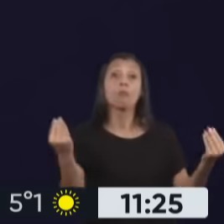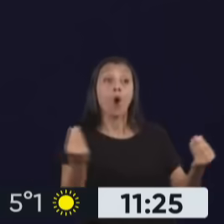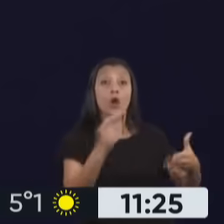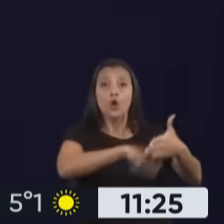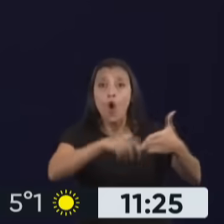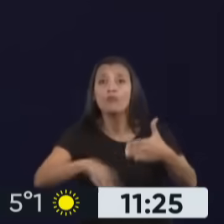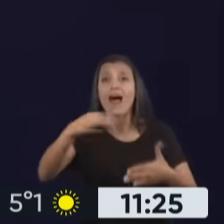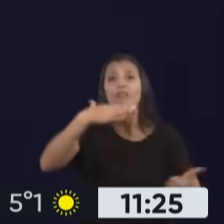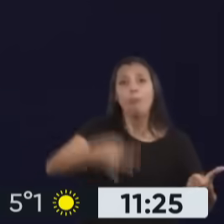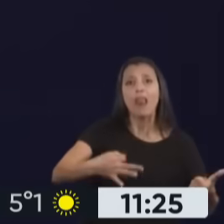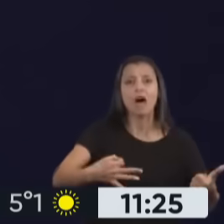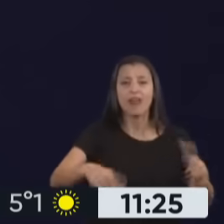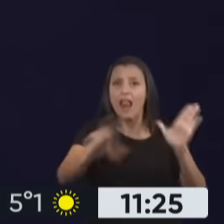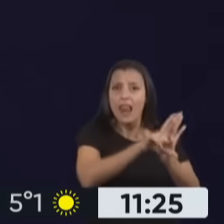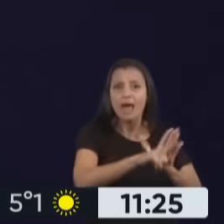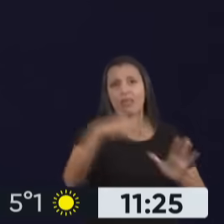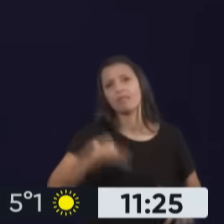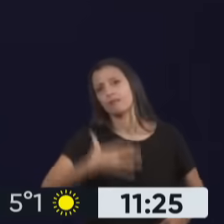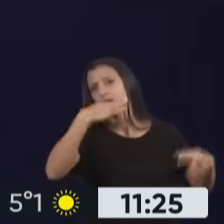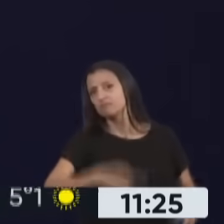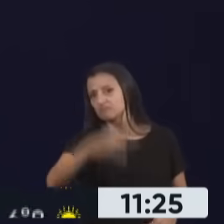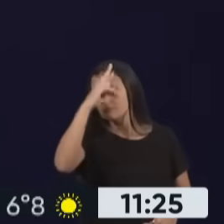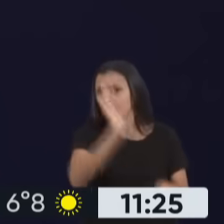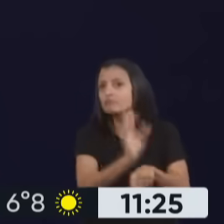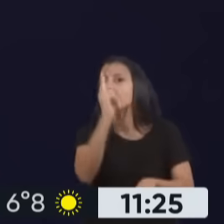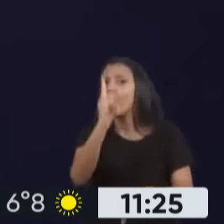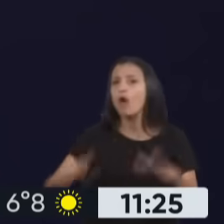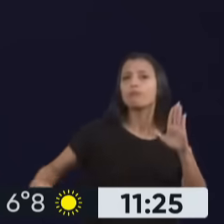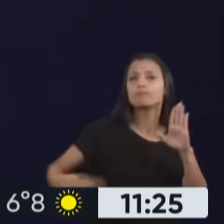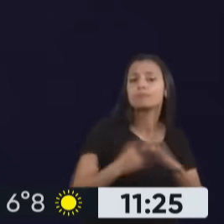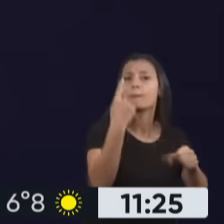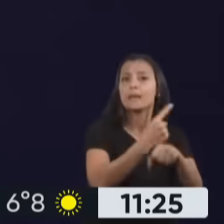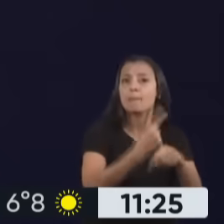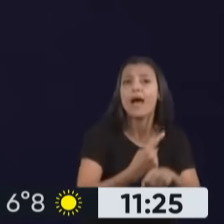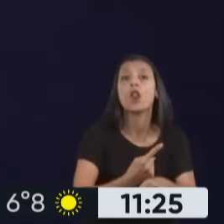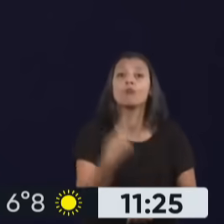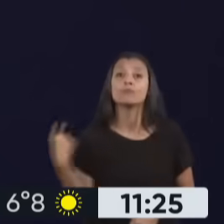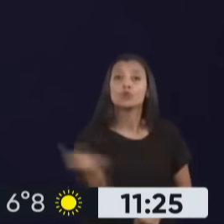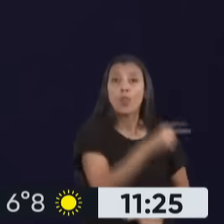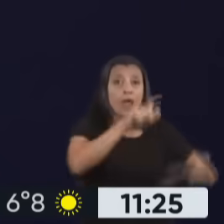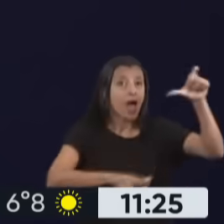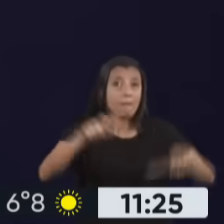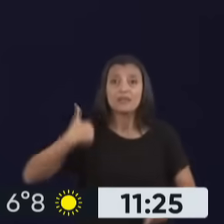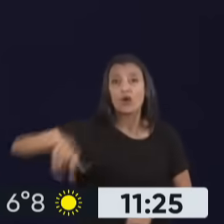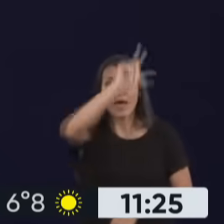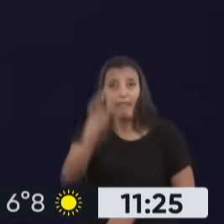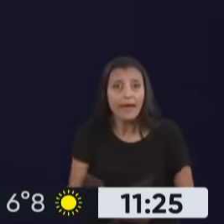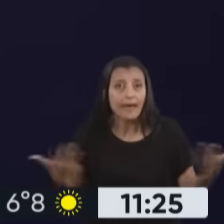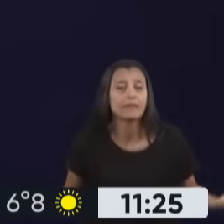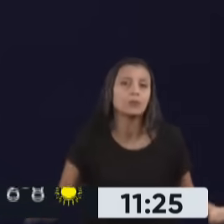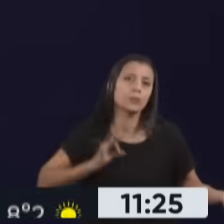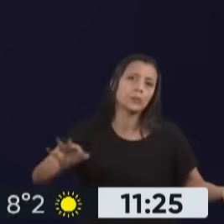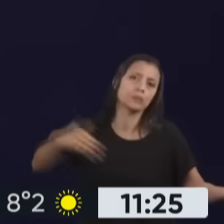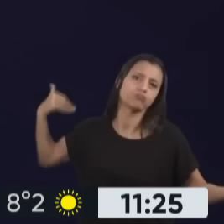contratos y la ley están para cumplirse y fundamentalmente porque en el medio están todos los argentinos. Durante décadas